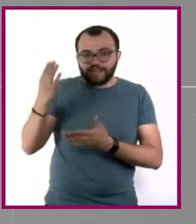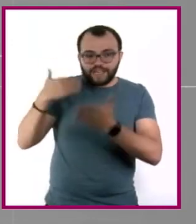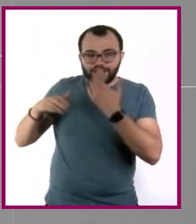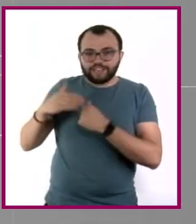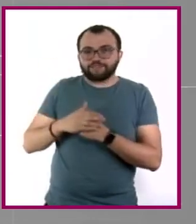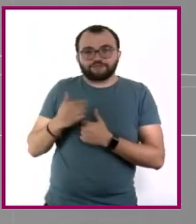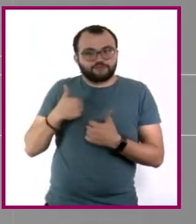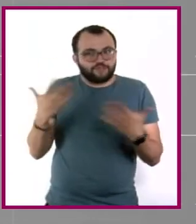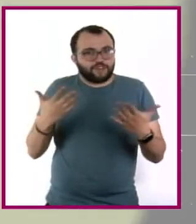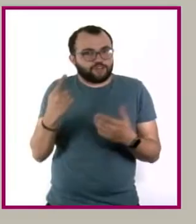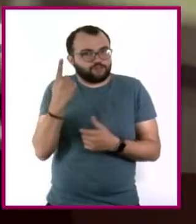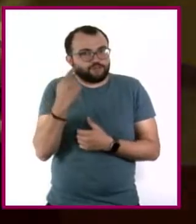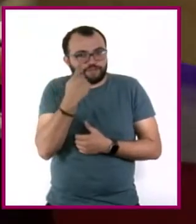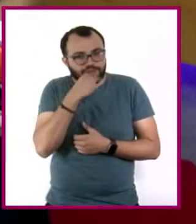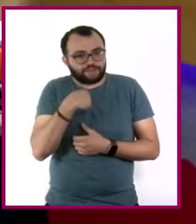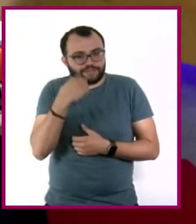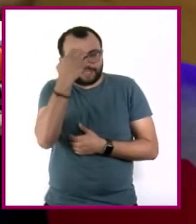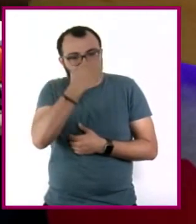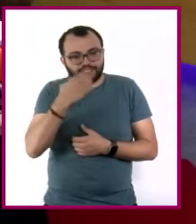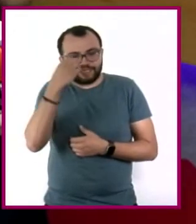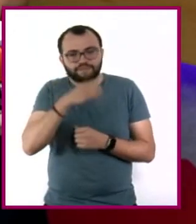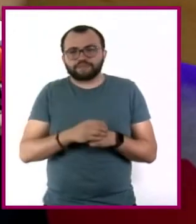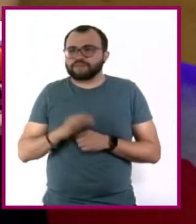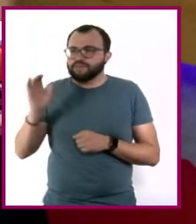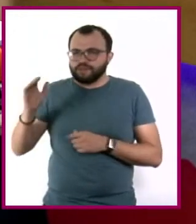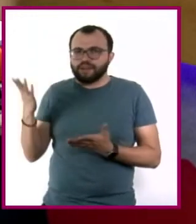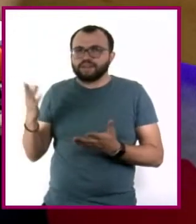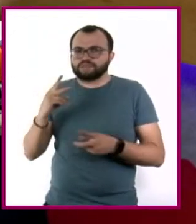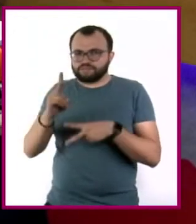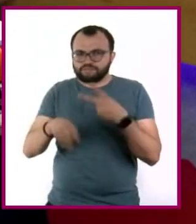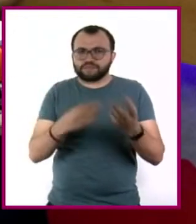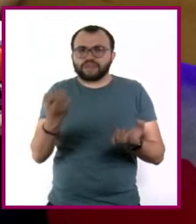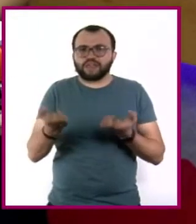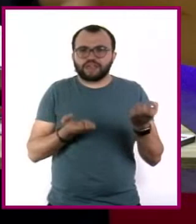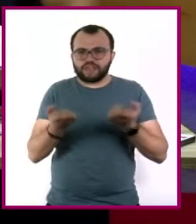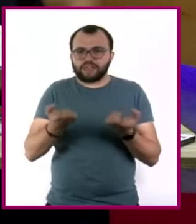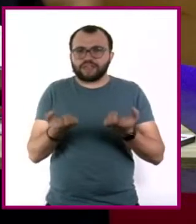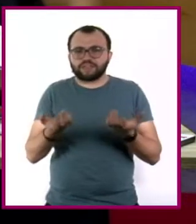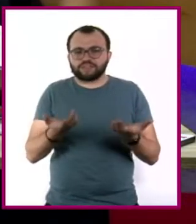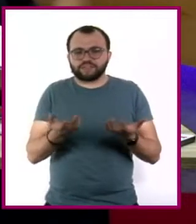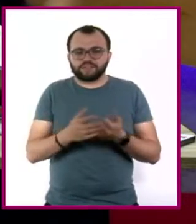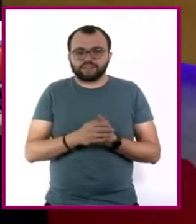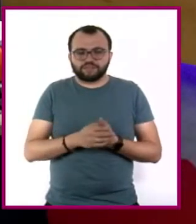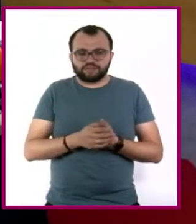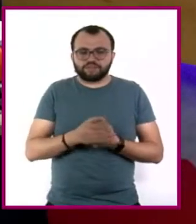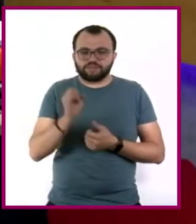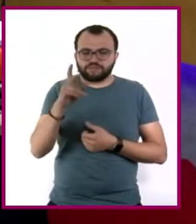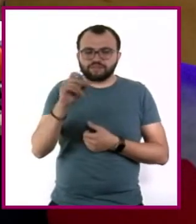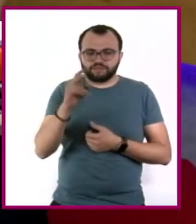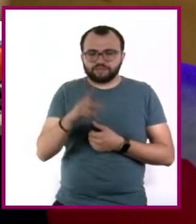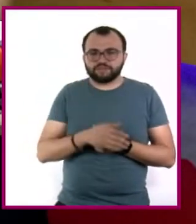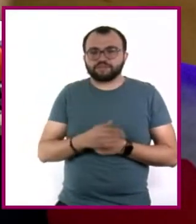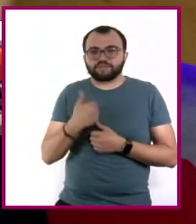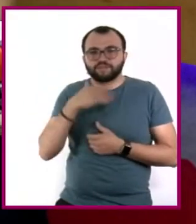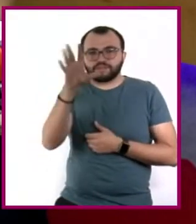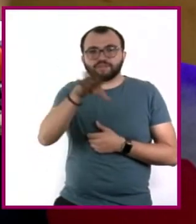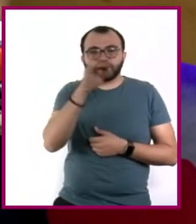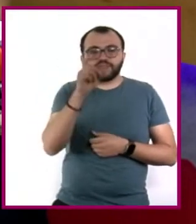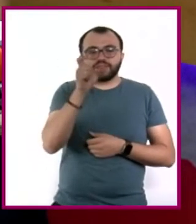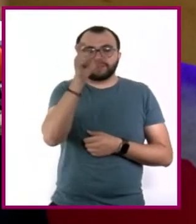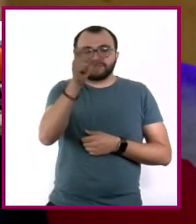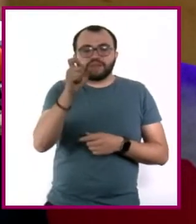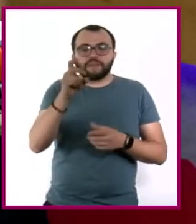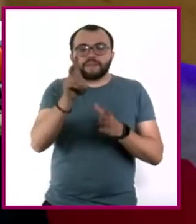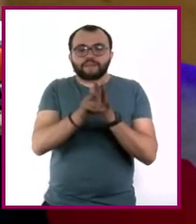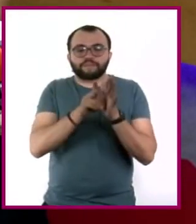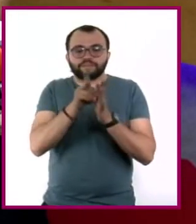para el examen, hermana. Oye, Vivi, ¿y qué tal si hacemos un ejercicio en lugar del acordeón? ¡Ay, va, me late! Hemos escogido un fragmento de la